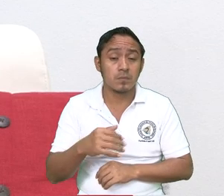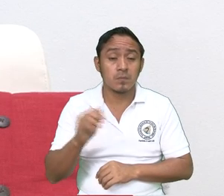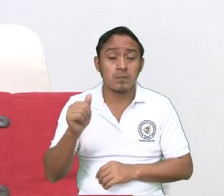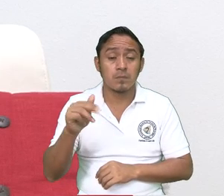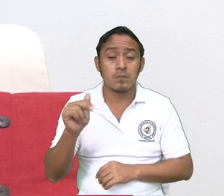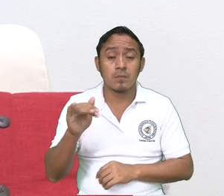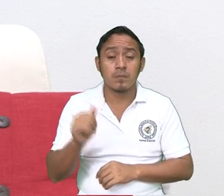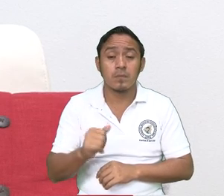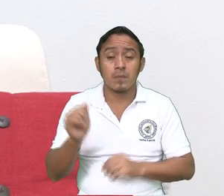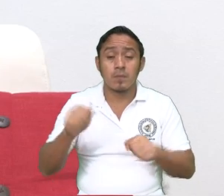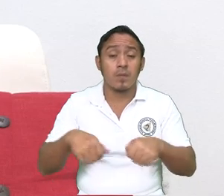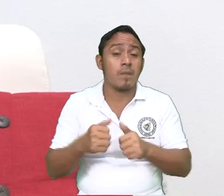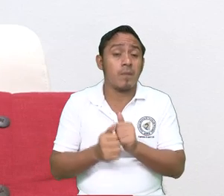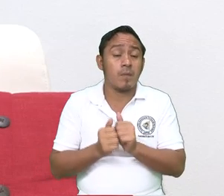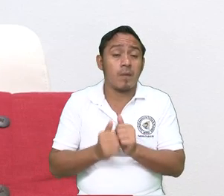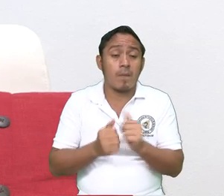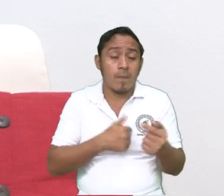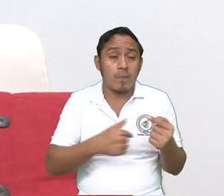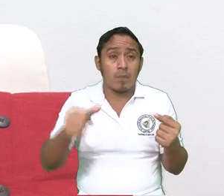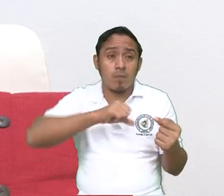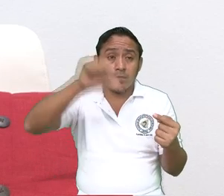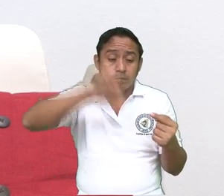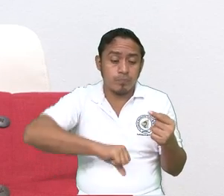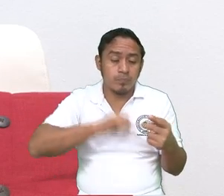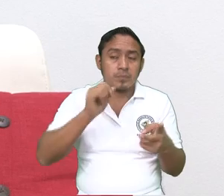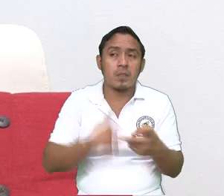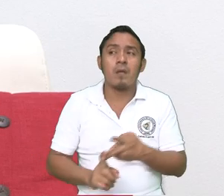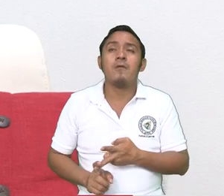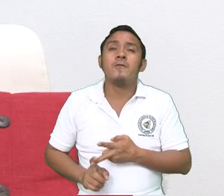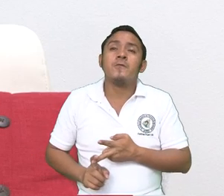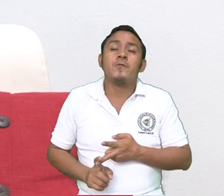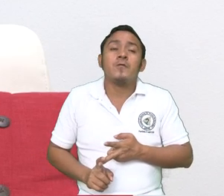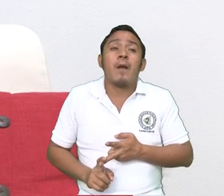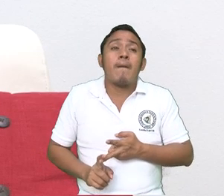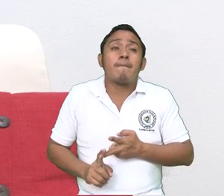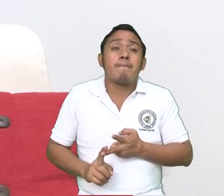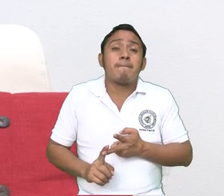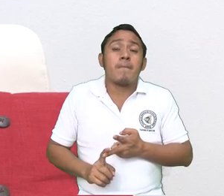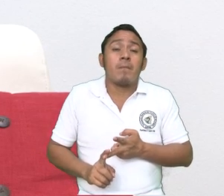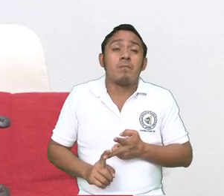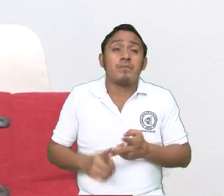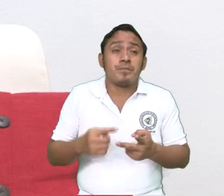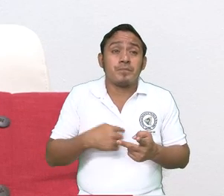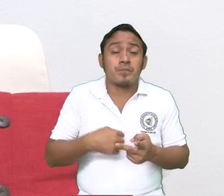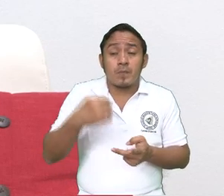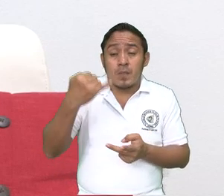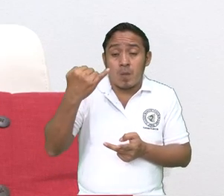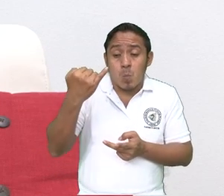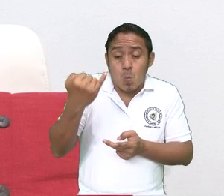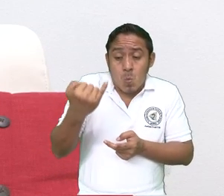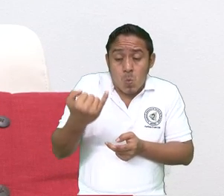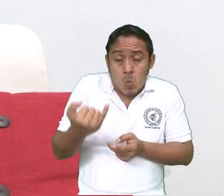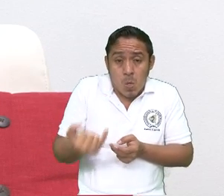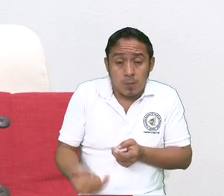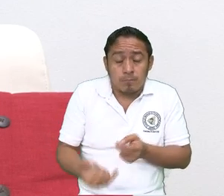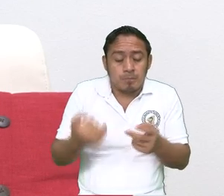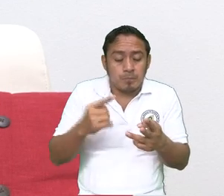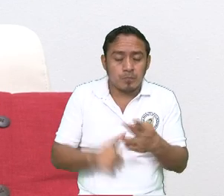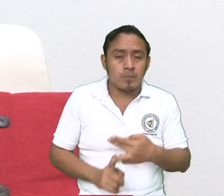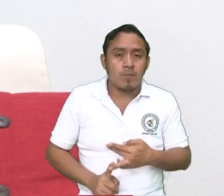puede llevarte a producir un infarto puede llevar a producir desnutrición proteica calórica